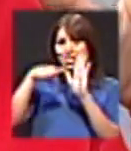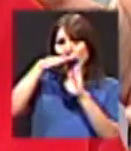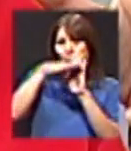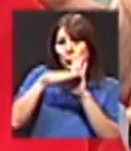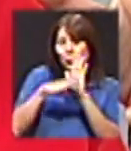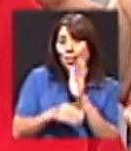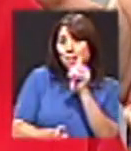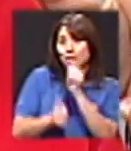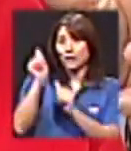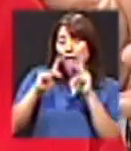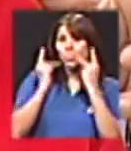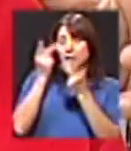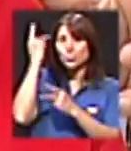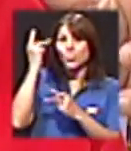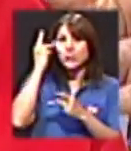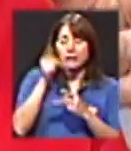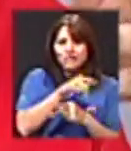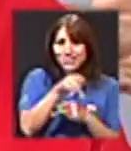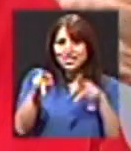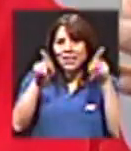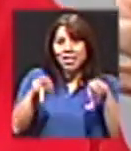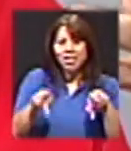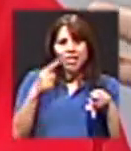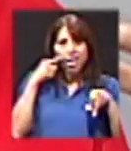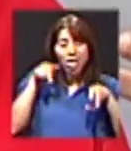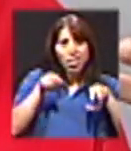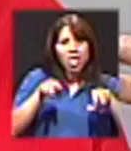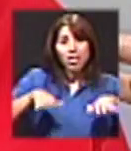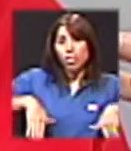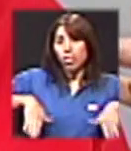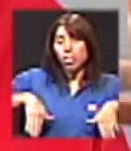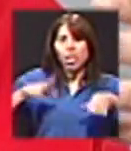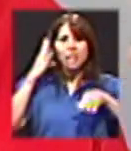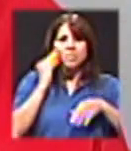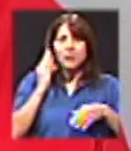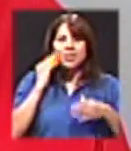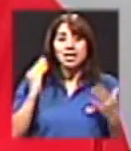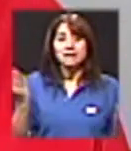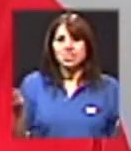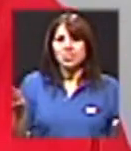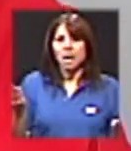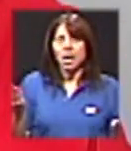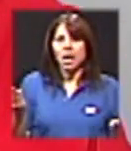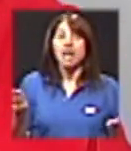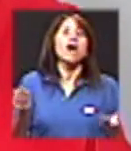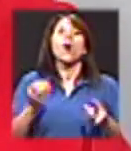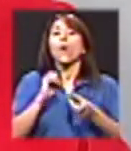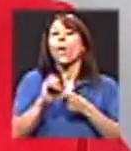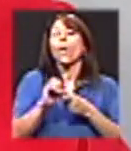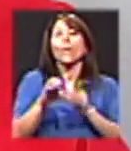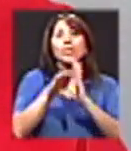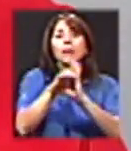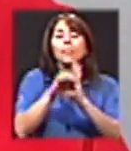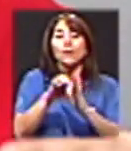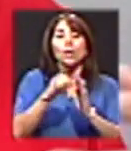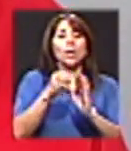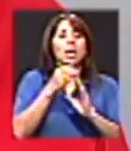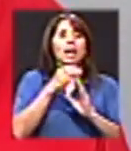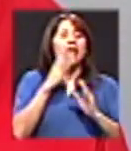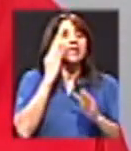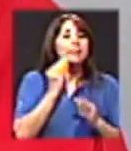sin experiencia y con experiencia también, decirle, experiencia municipal, experiencia en